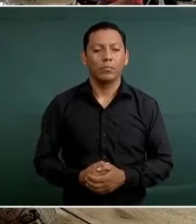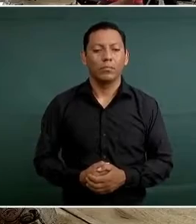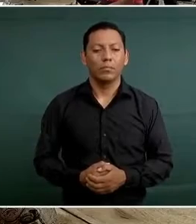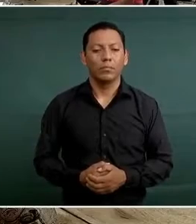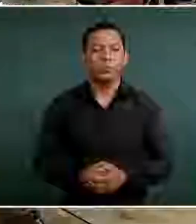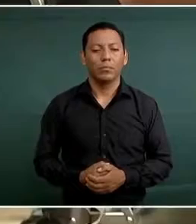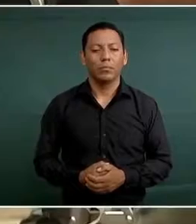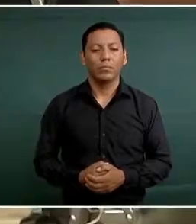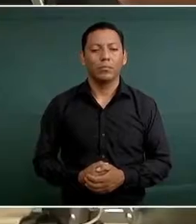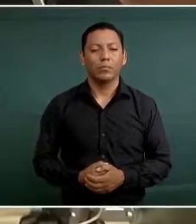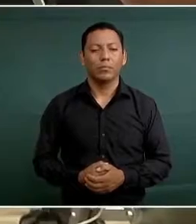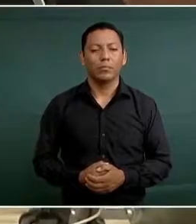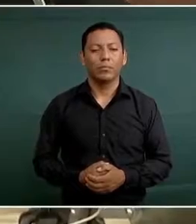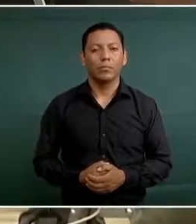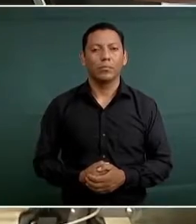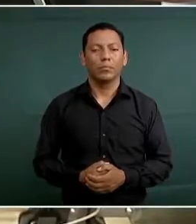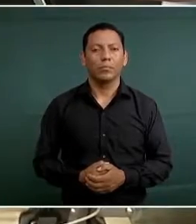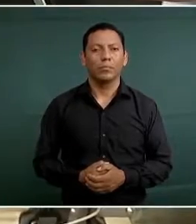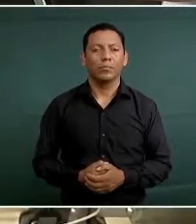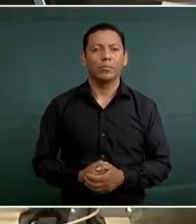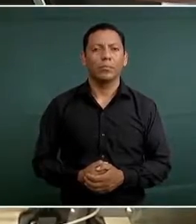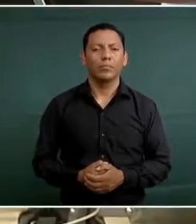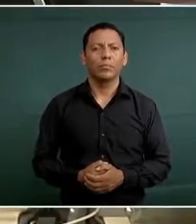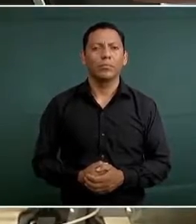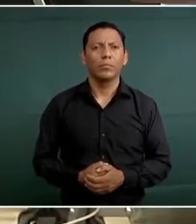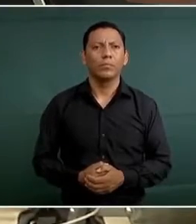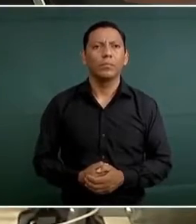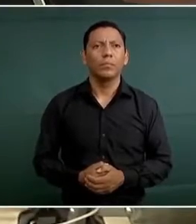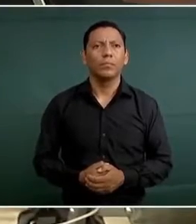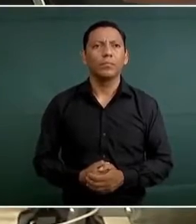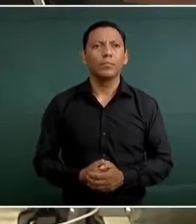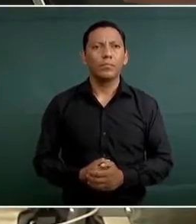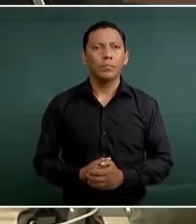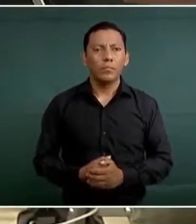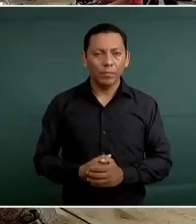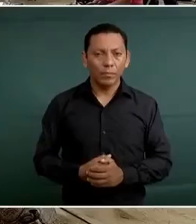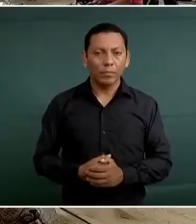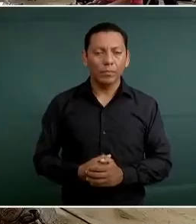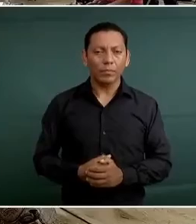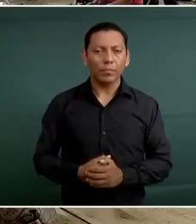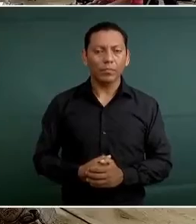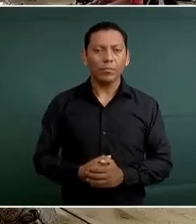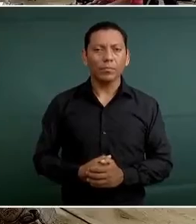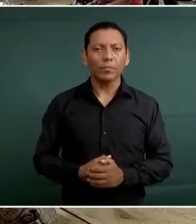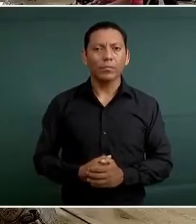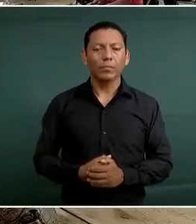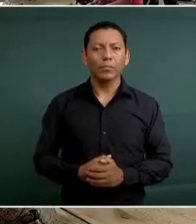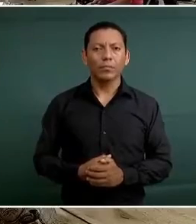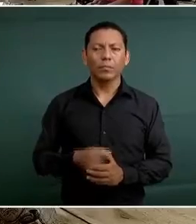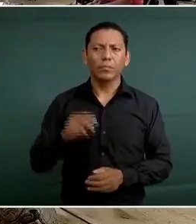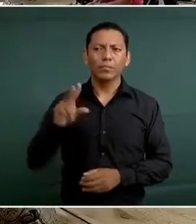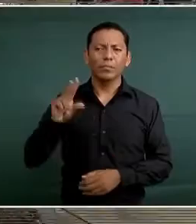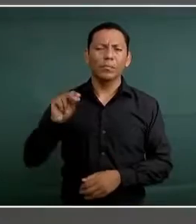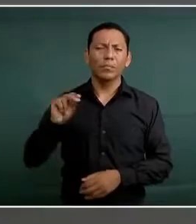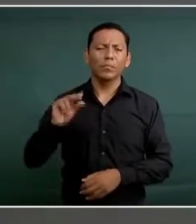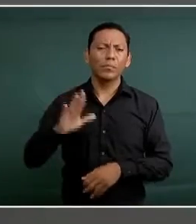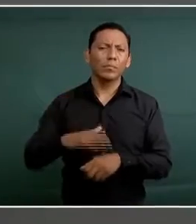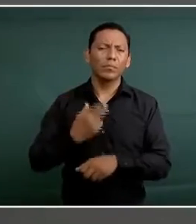se pueda disparar el contagio no porque ya ya no ya este